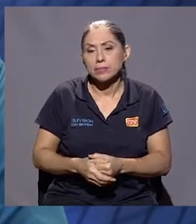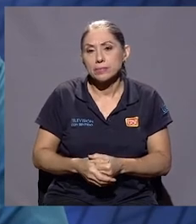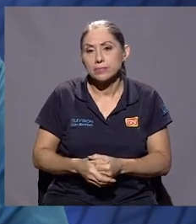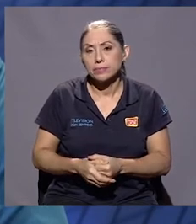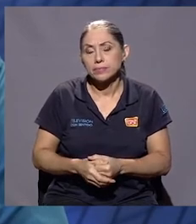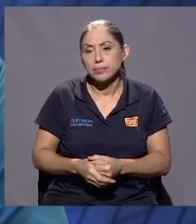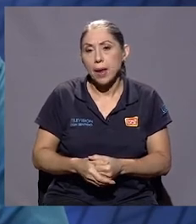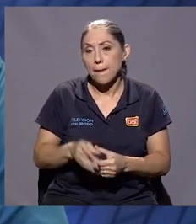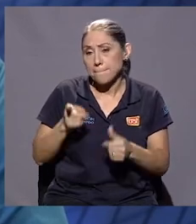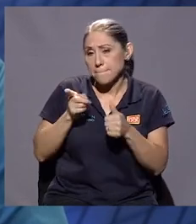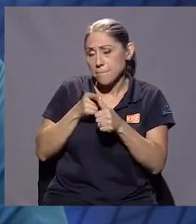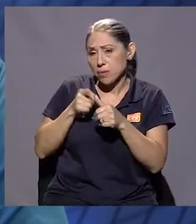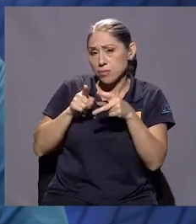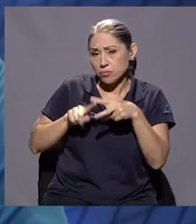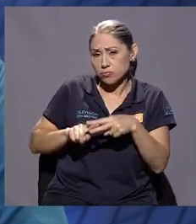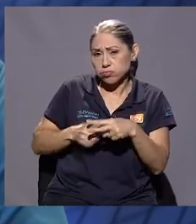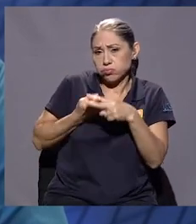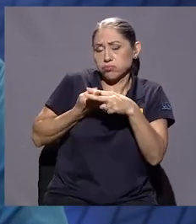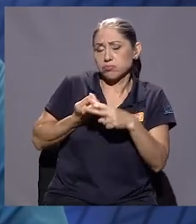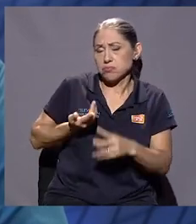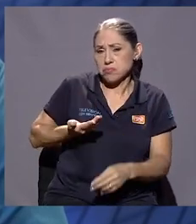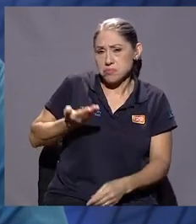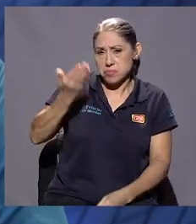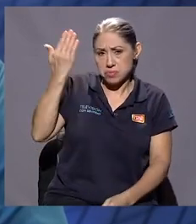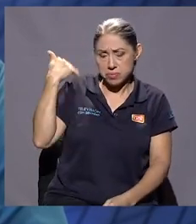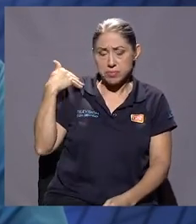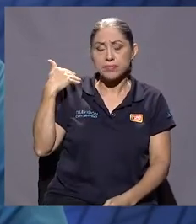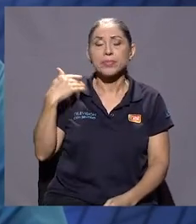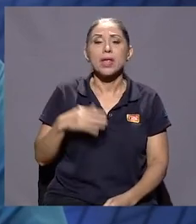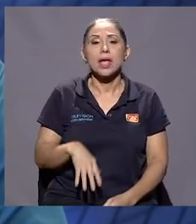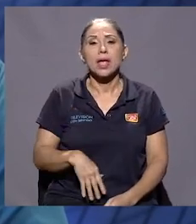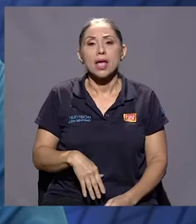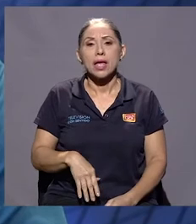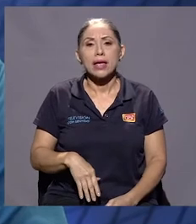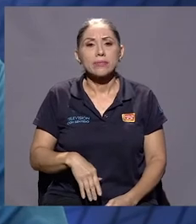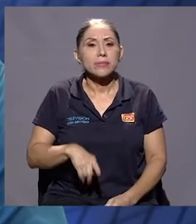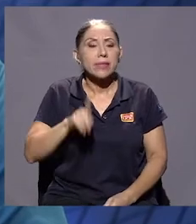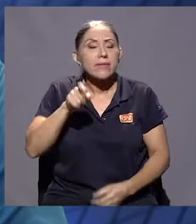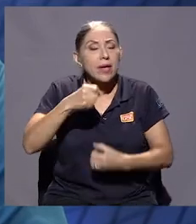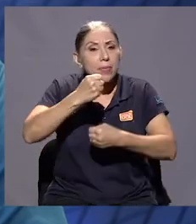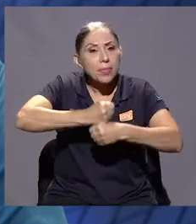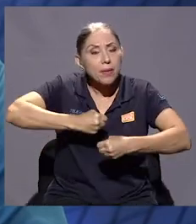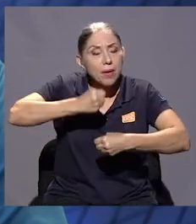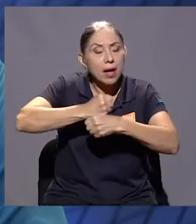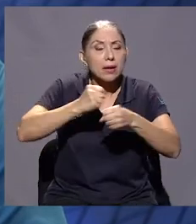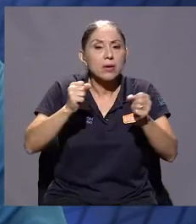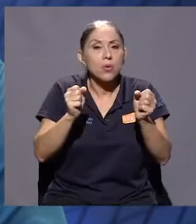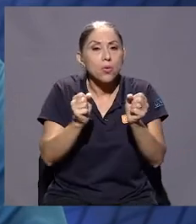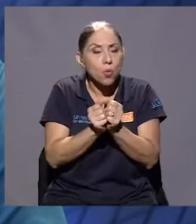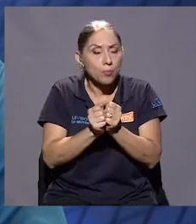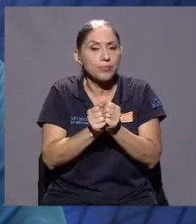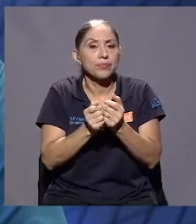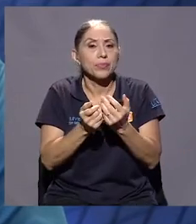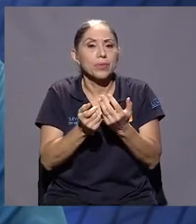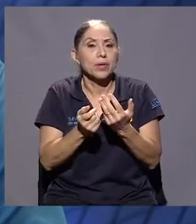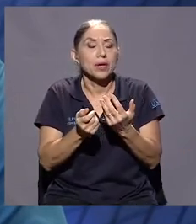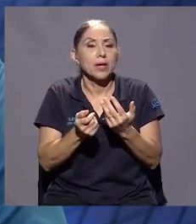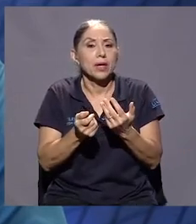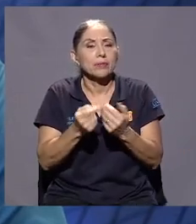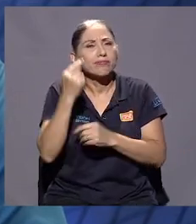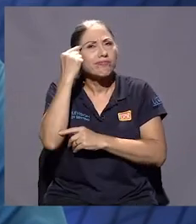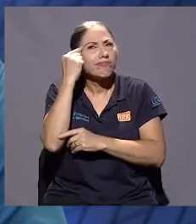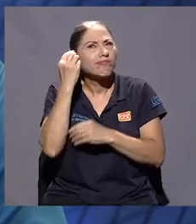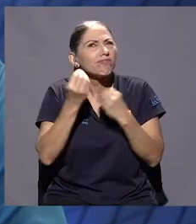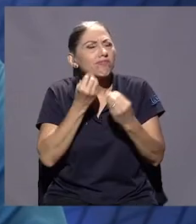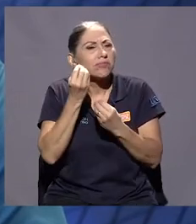inicialmente como mucho partida trabajar el imaginario de las primeras experiencias que